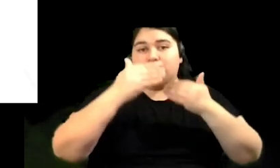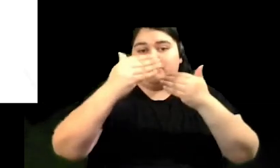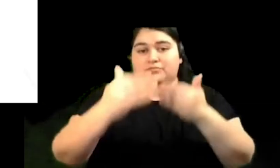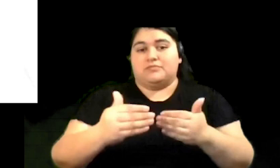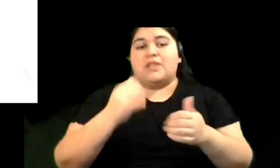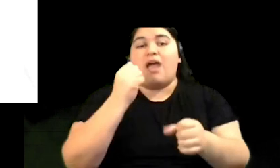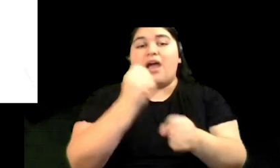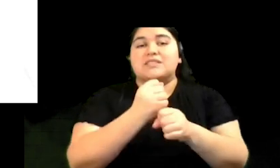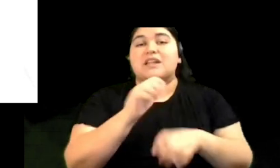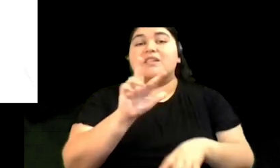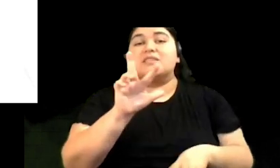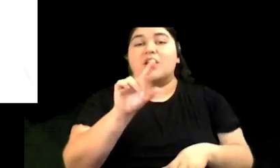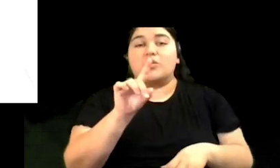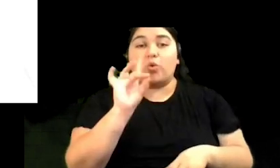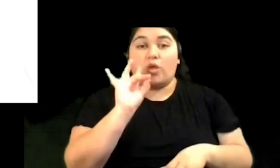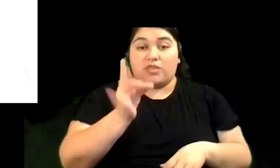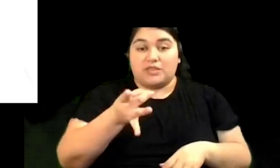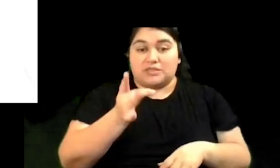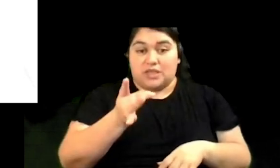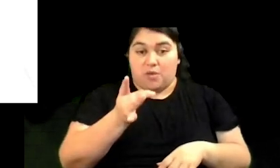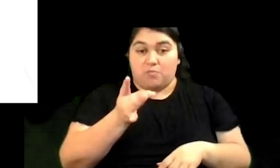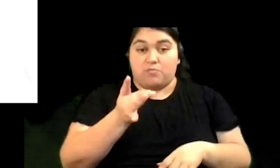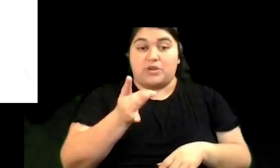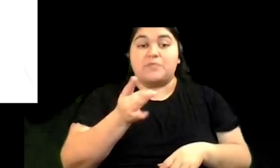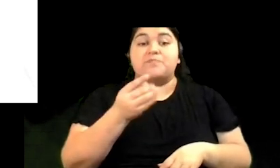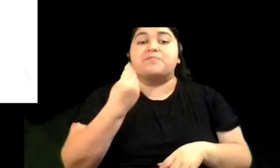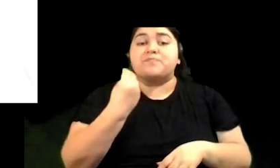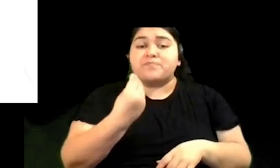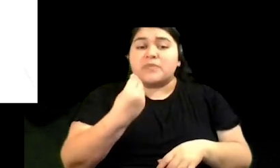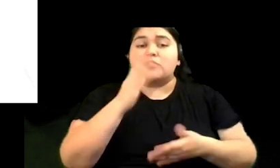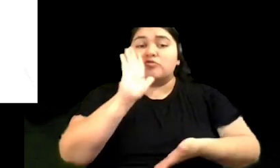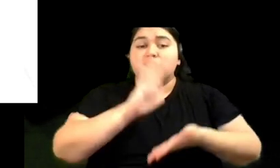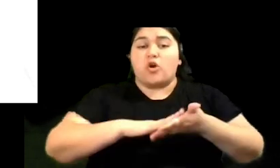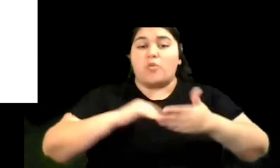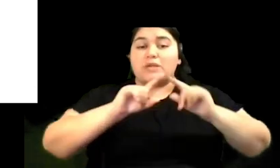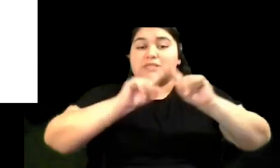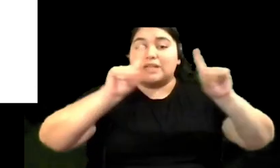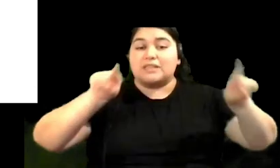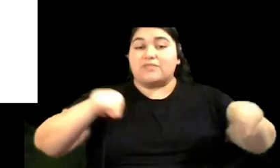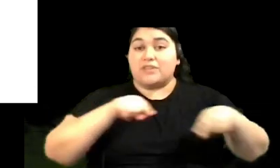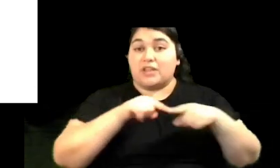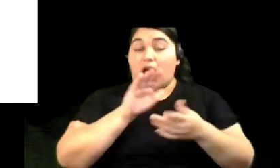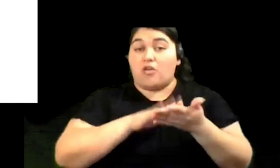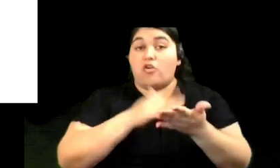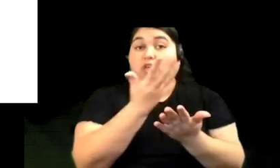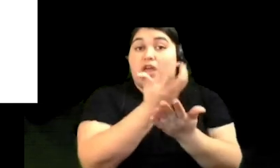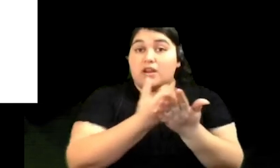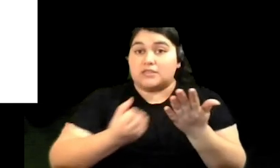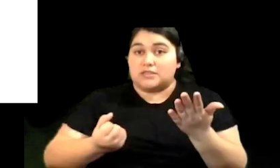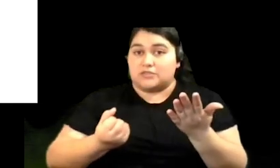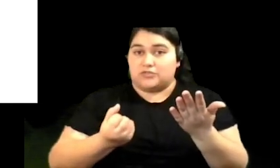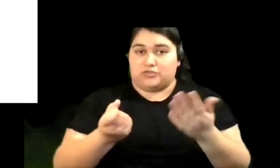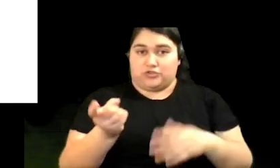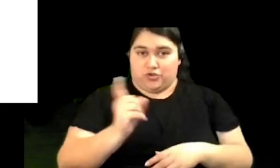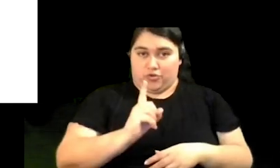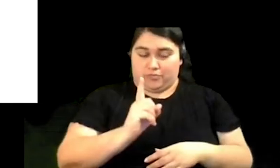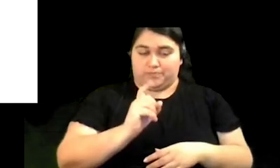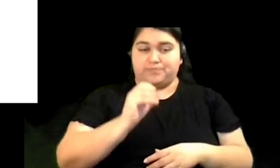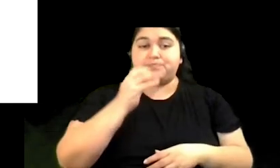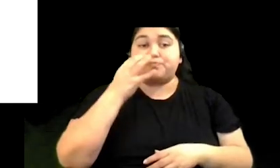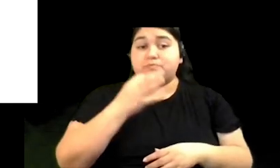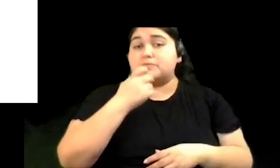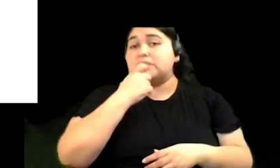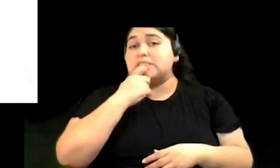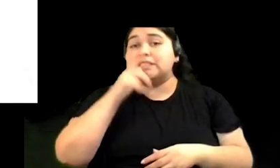31 de diciembre. ¿De qué? De los certificados de no retención. Si un importador obtuvo